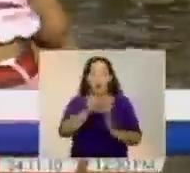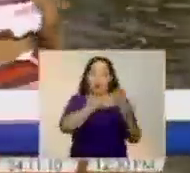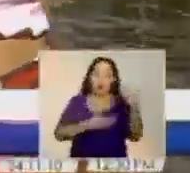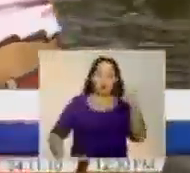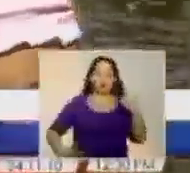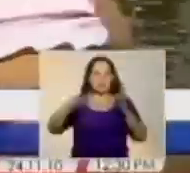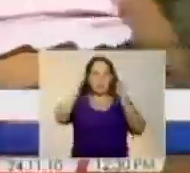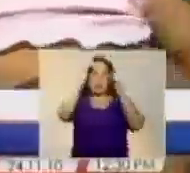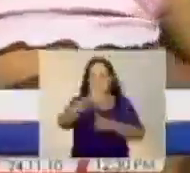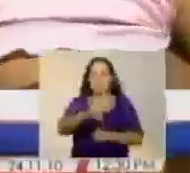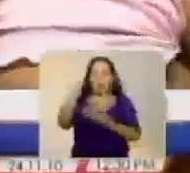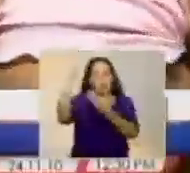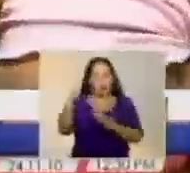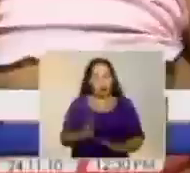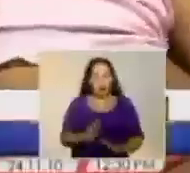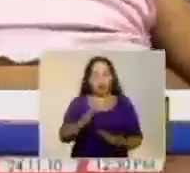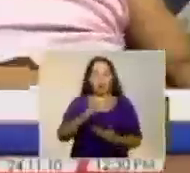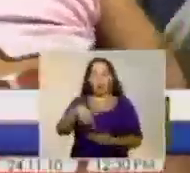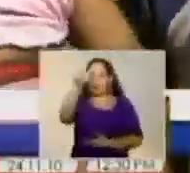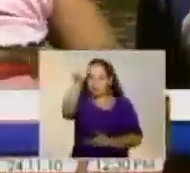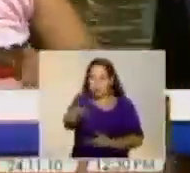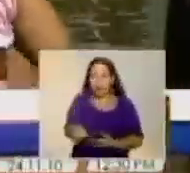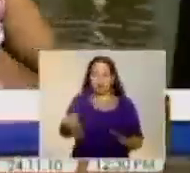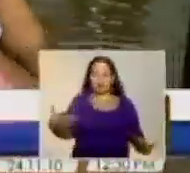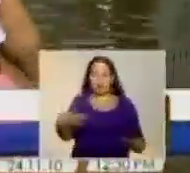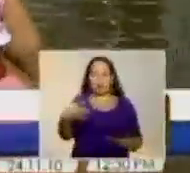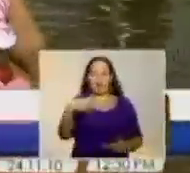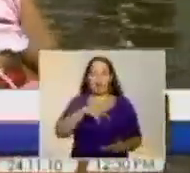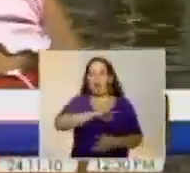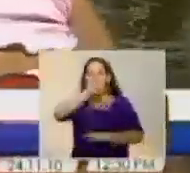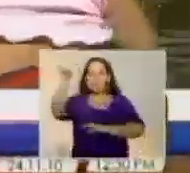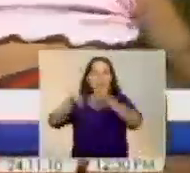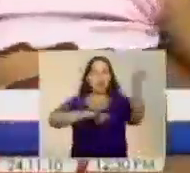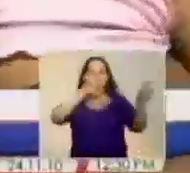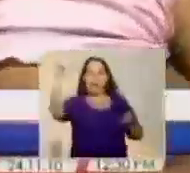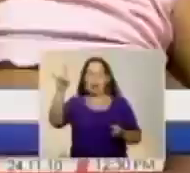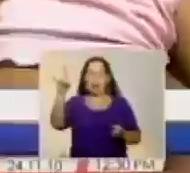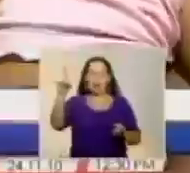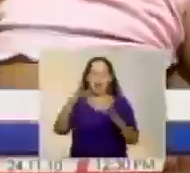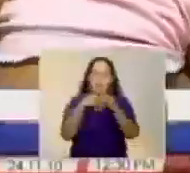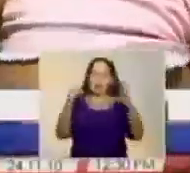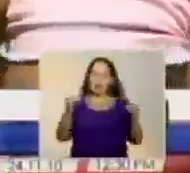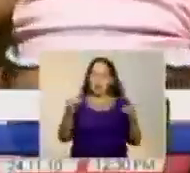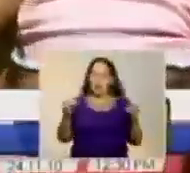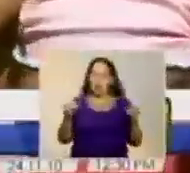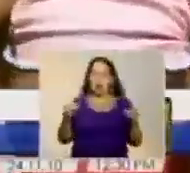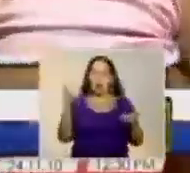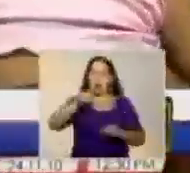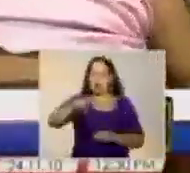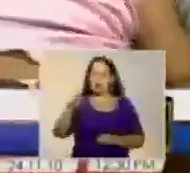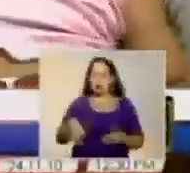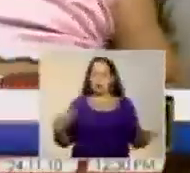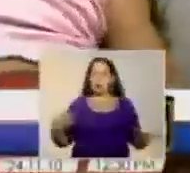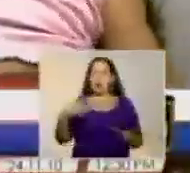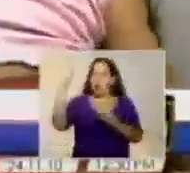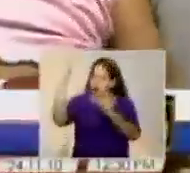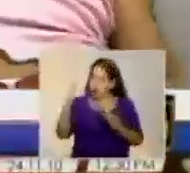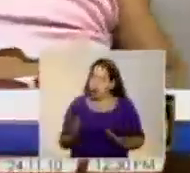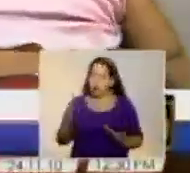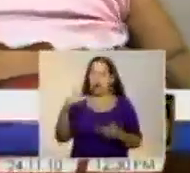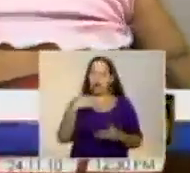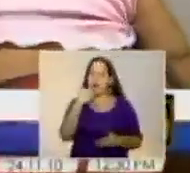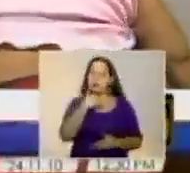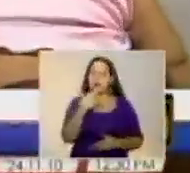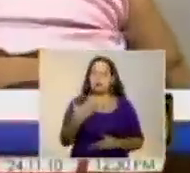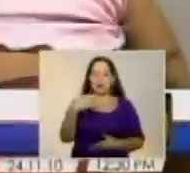presidente se aboque aquí, venga personalmente, tanto que él va y viaja por ahí, viaja y para todos lados, viaja innecesariamente, ¿qué hace? Que venga un momento aquí, viaje